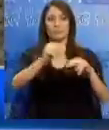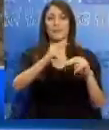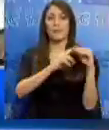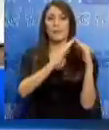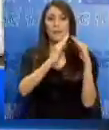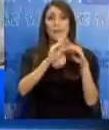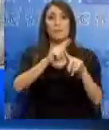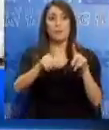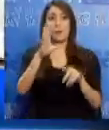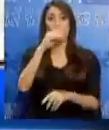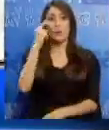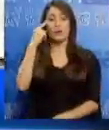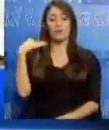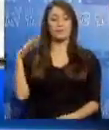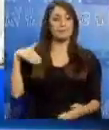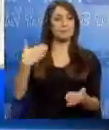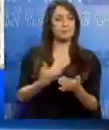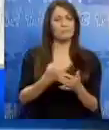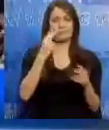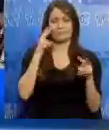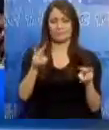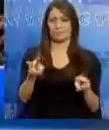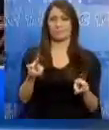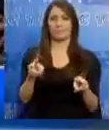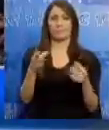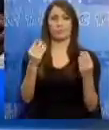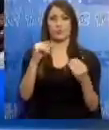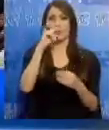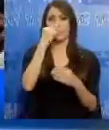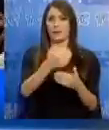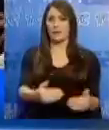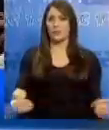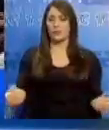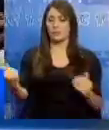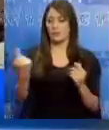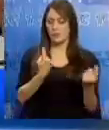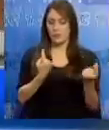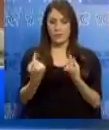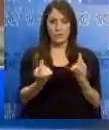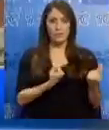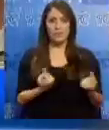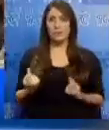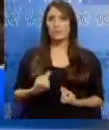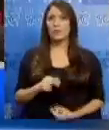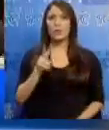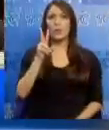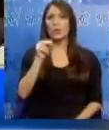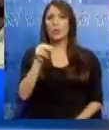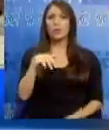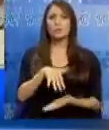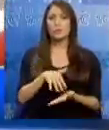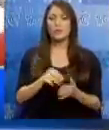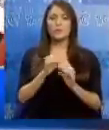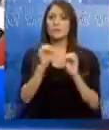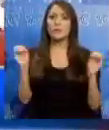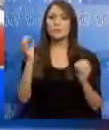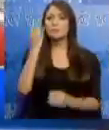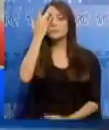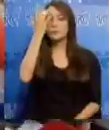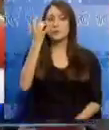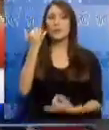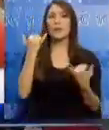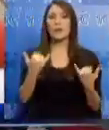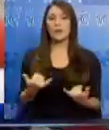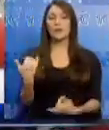pero cuando el jefe de Estado visitó el lugar, tomó en cuenta que muchos niños que se le acercaban no estaban estudiando. Entonces vamos a tener cerca